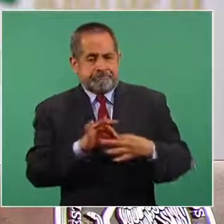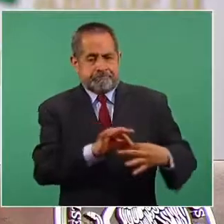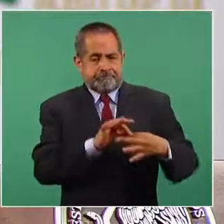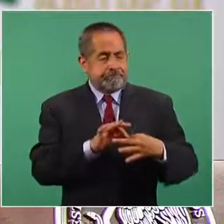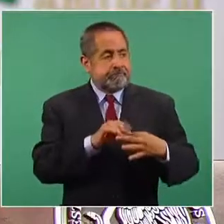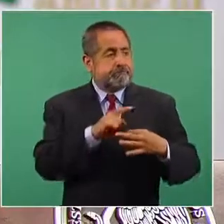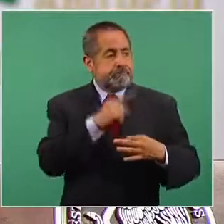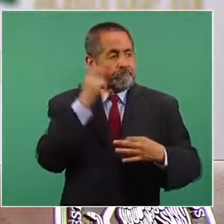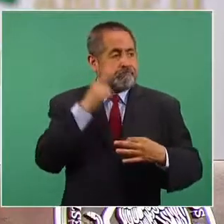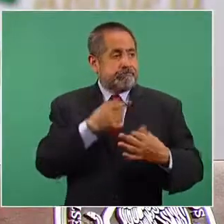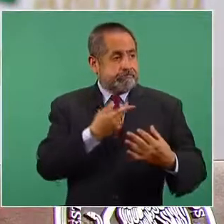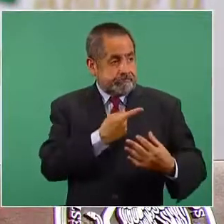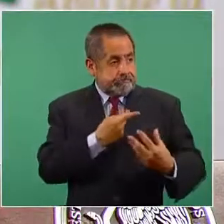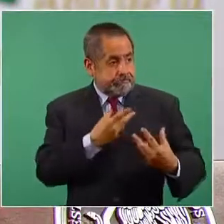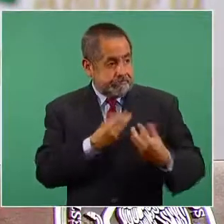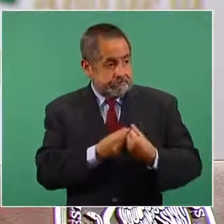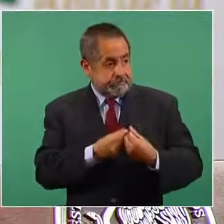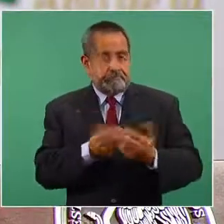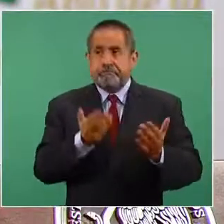desarrollo.